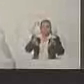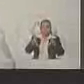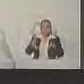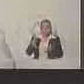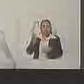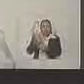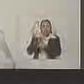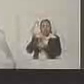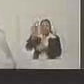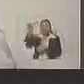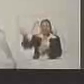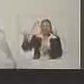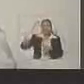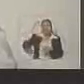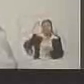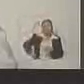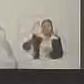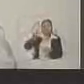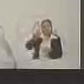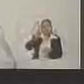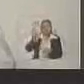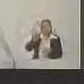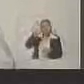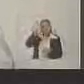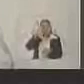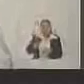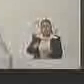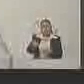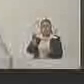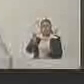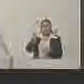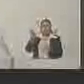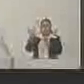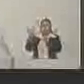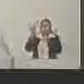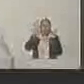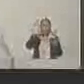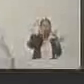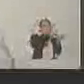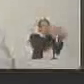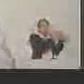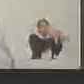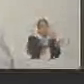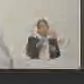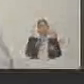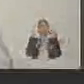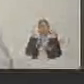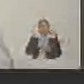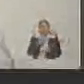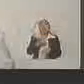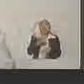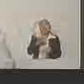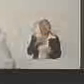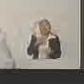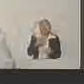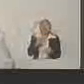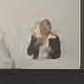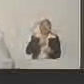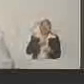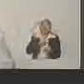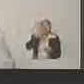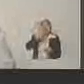Distrito Federal, ¿para qué? Para que voltee a ver nuestra delegación. Ya es momento de que, si no nos hace caso y llevamos a